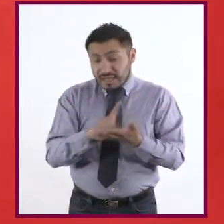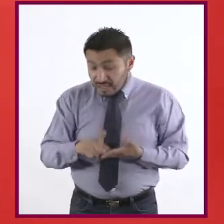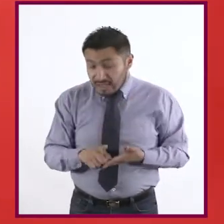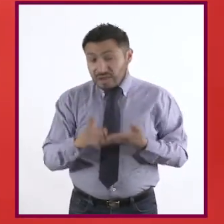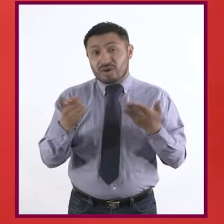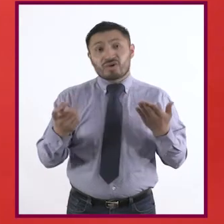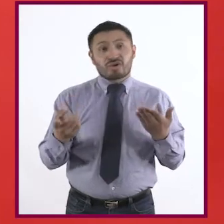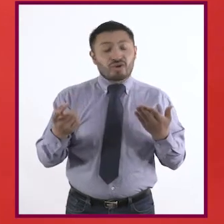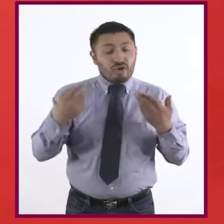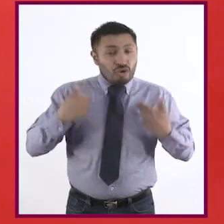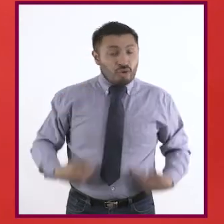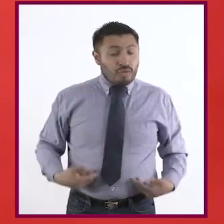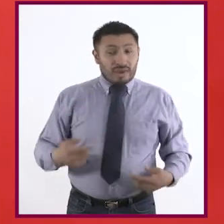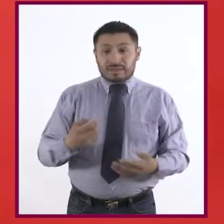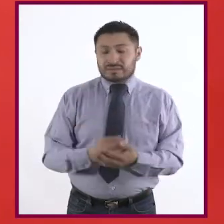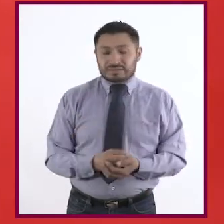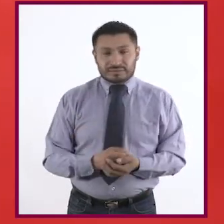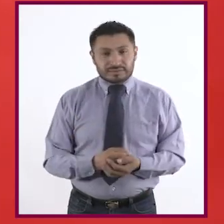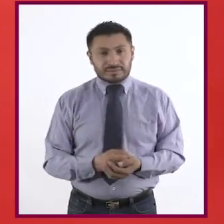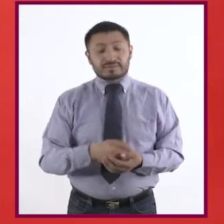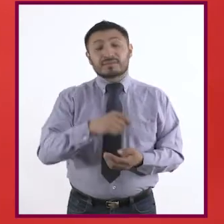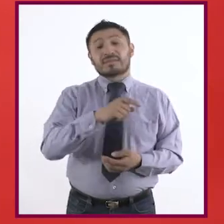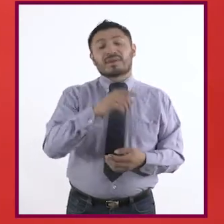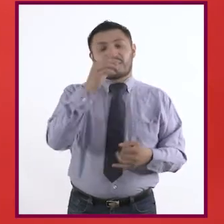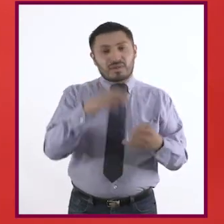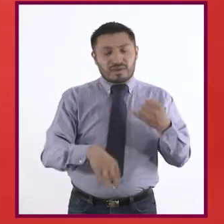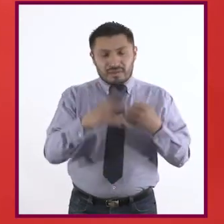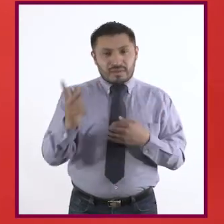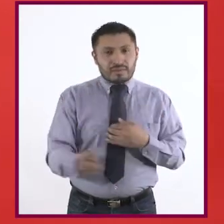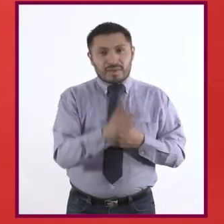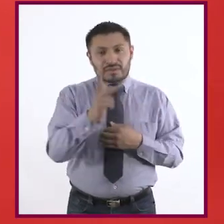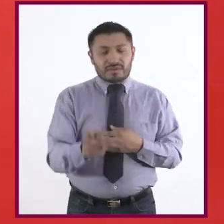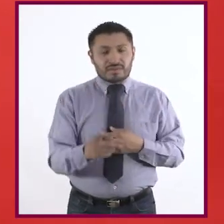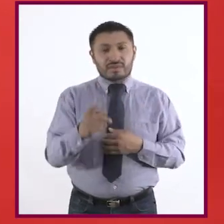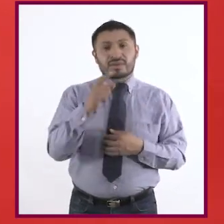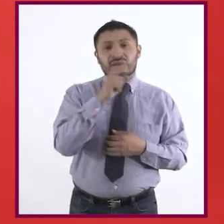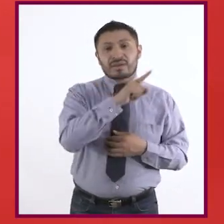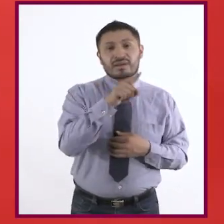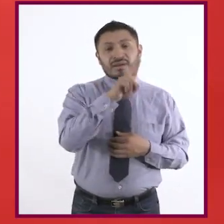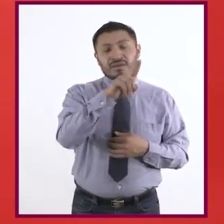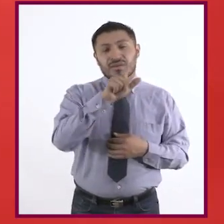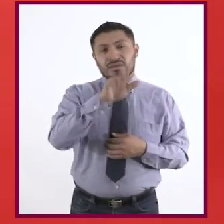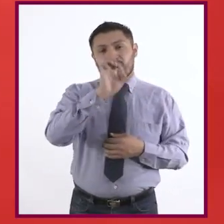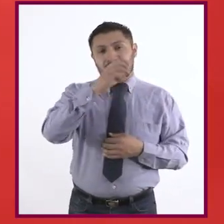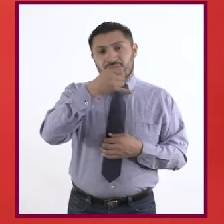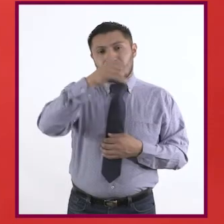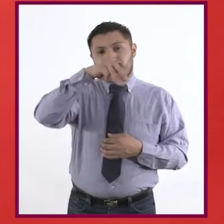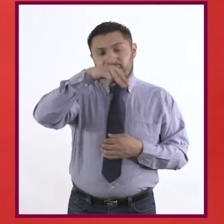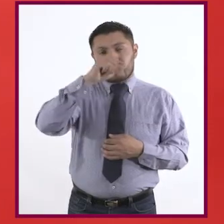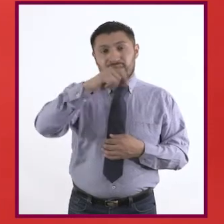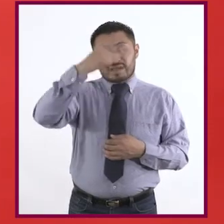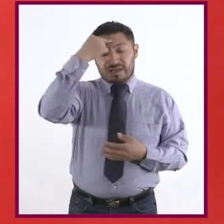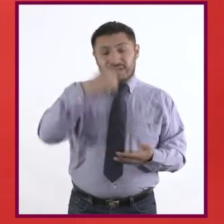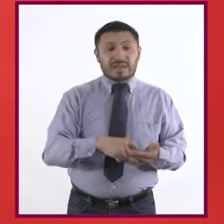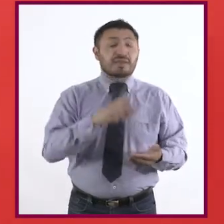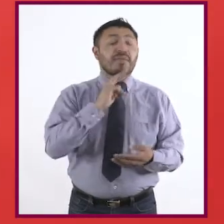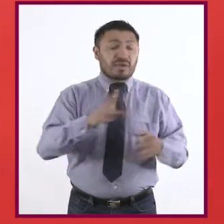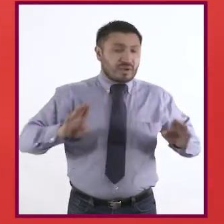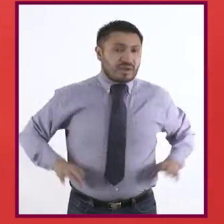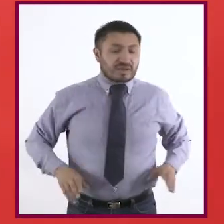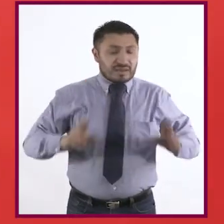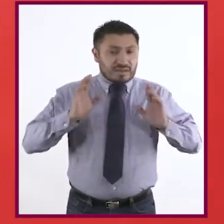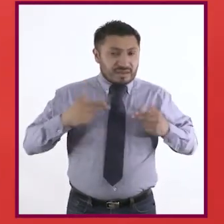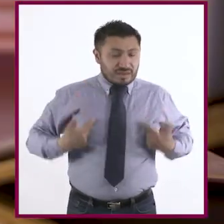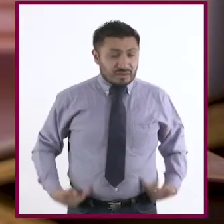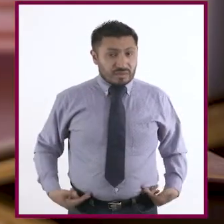pregunta de este bloque, Zuleima cree que se puede mejorar los rasgos de la raza humana y Lorena piensa que puede ayudar para evitar enfermedades.